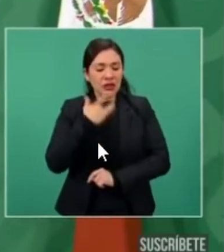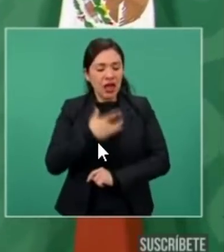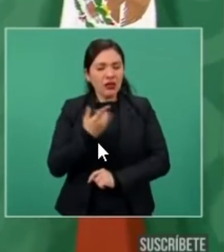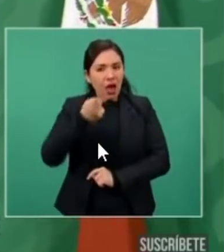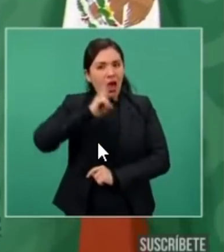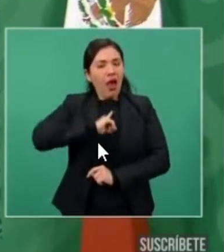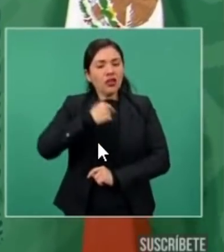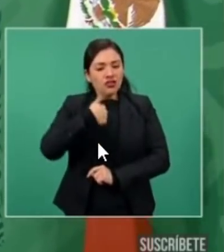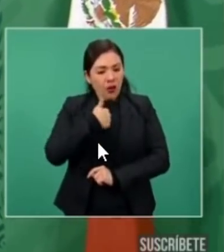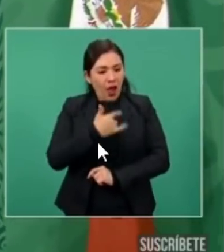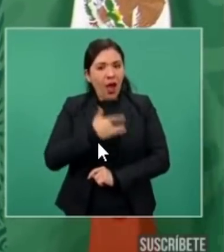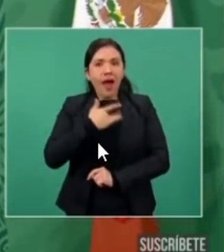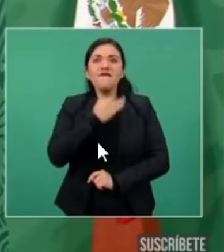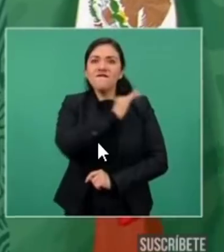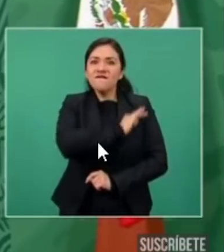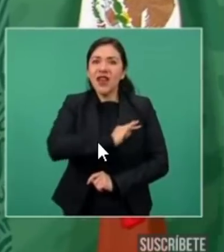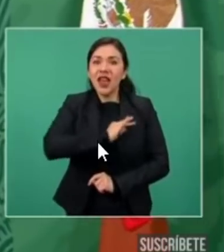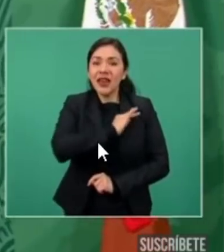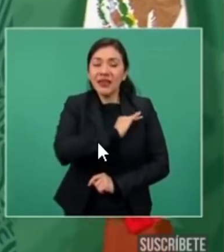estás bien